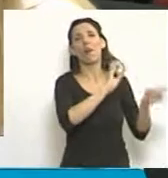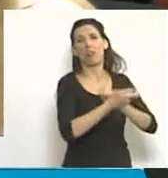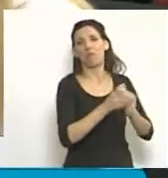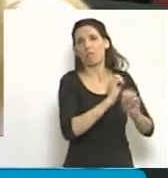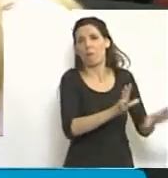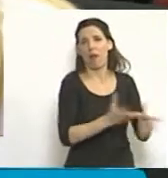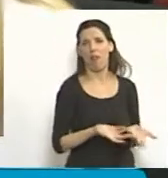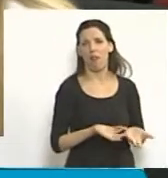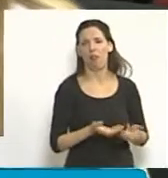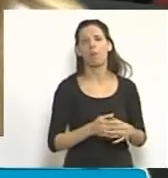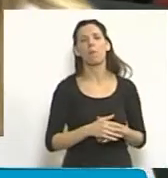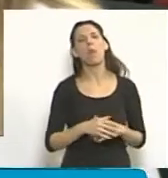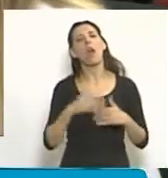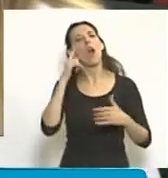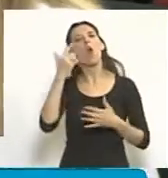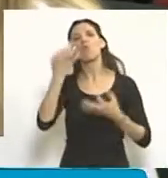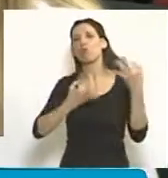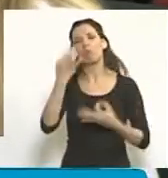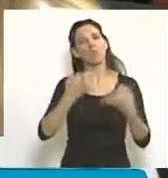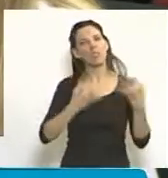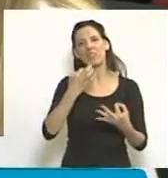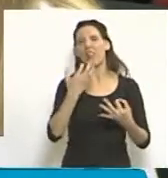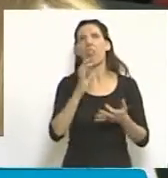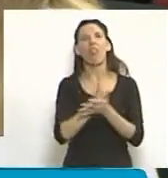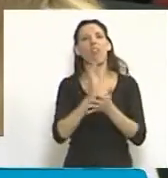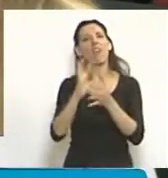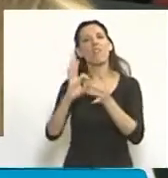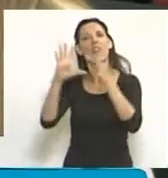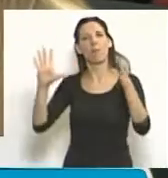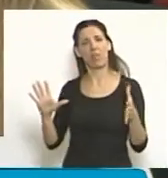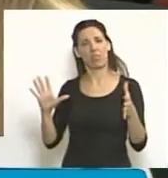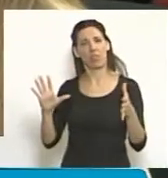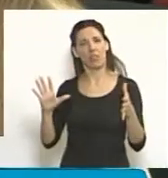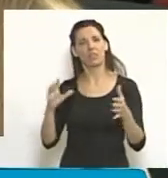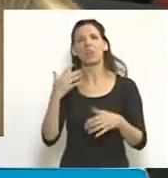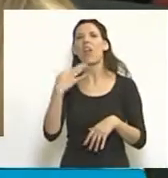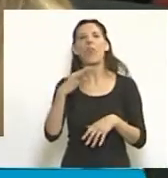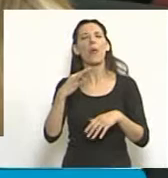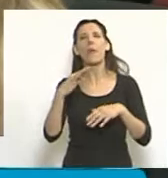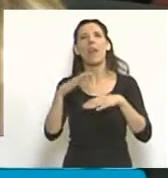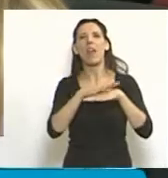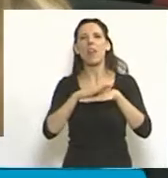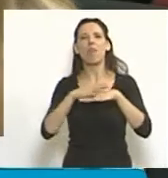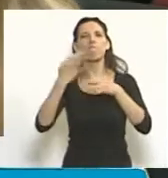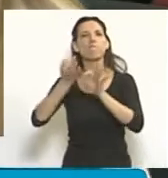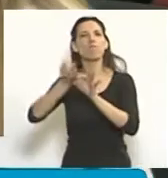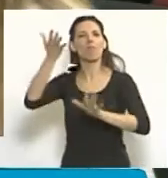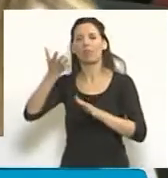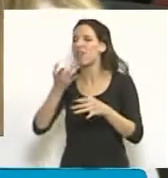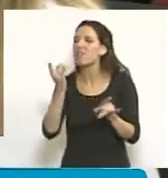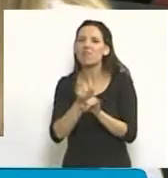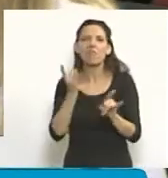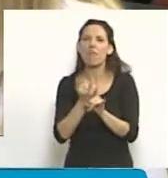vida. La justicia debe de manera independiente y con un alto nivel de profesionalismo